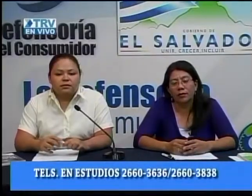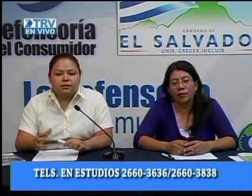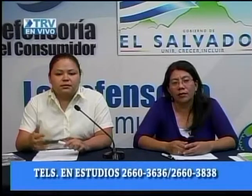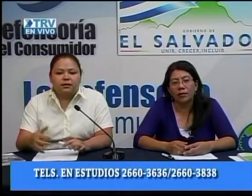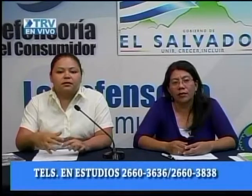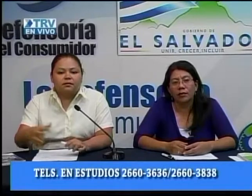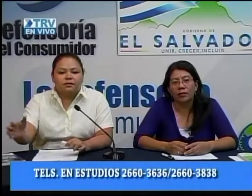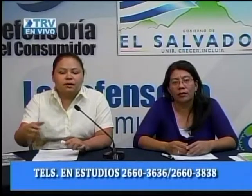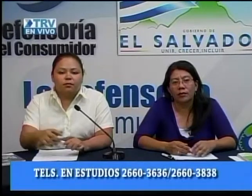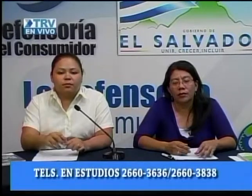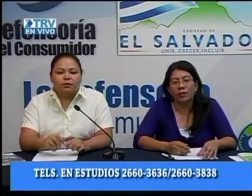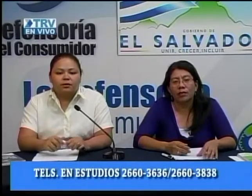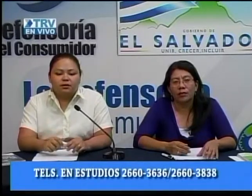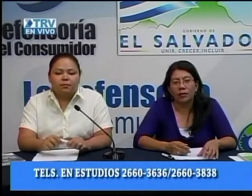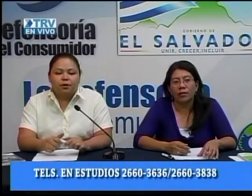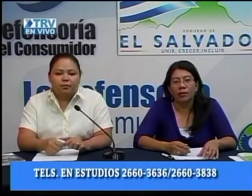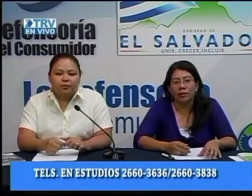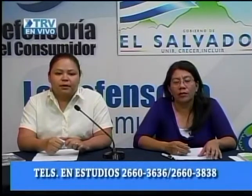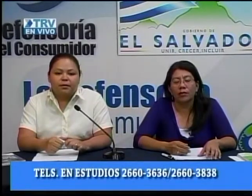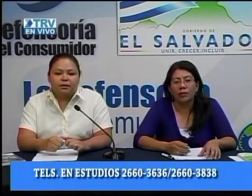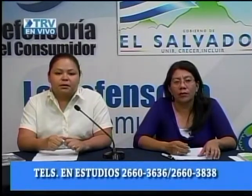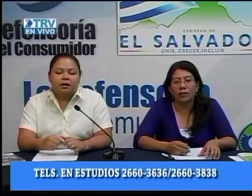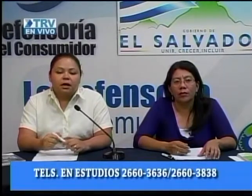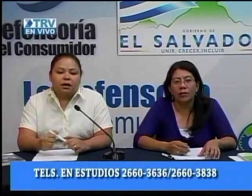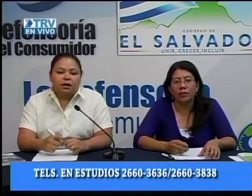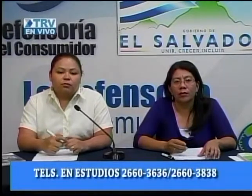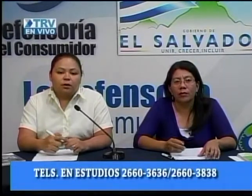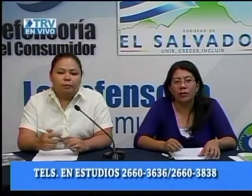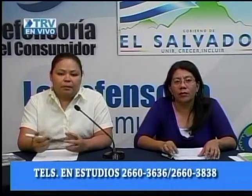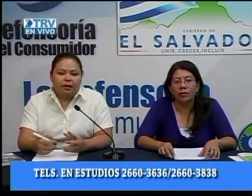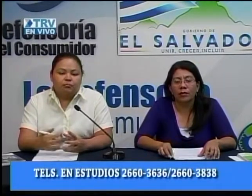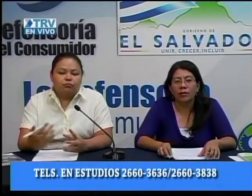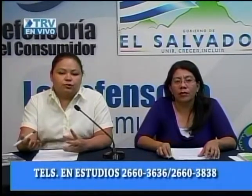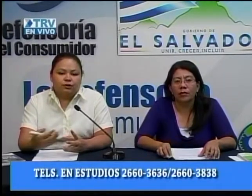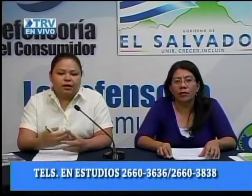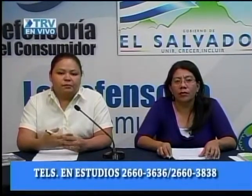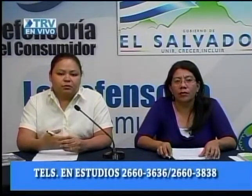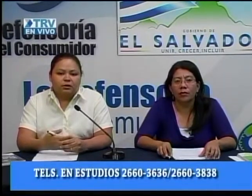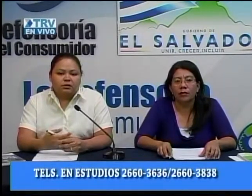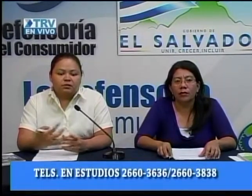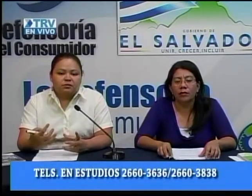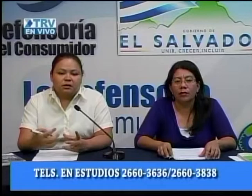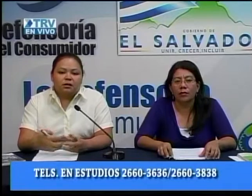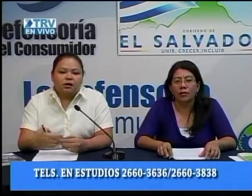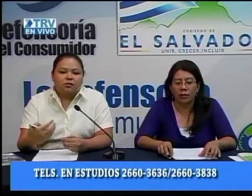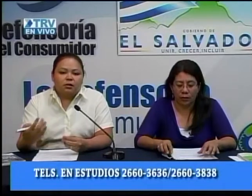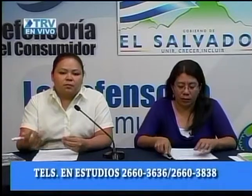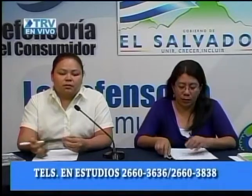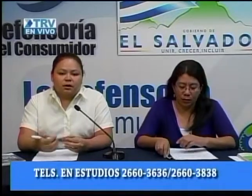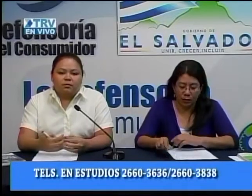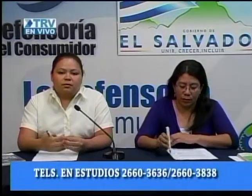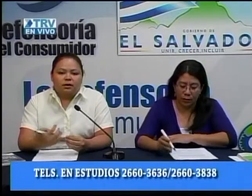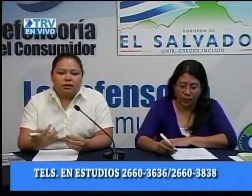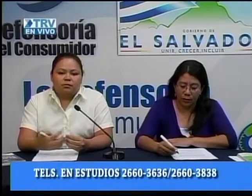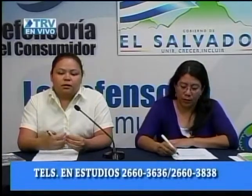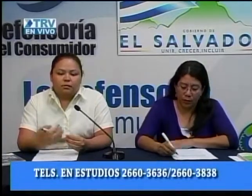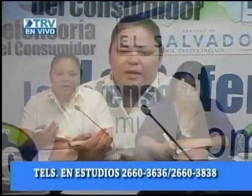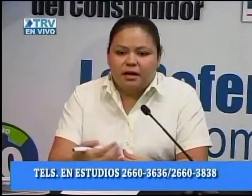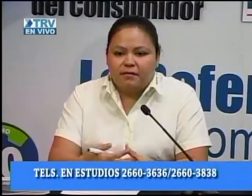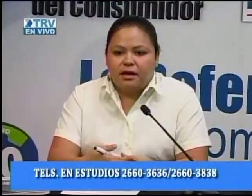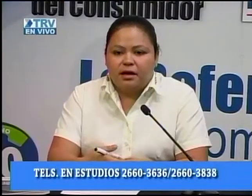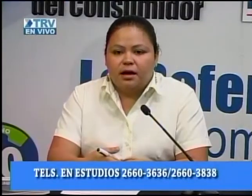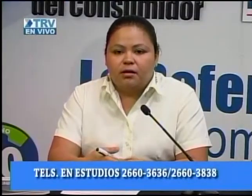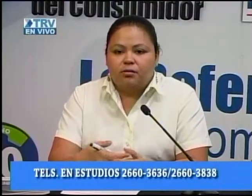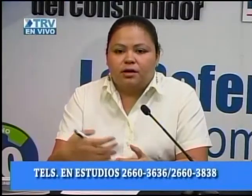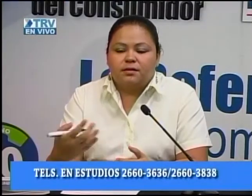consumidores que si están atravesando por este tipo de problemas, ¿verdad?, que no esperen mucho tiempo. Si ustedes ya lo reportaron, les dijeron tal vez